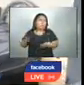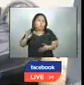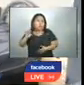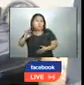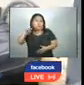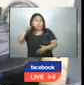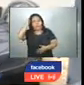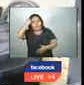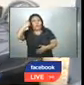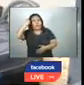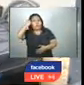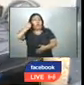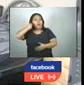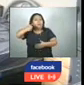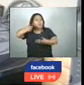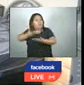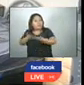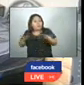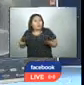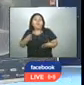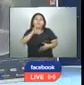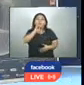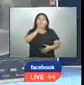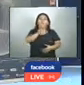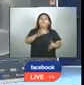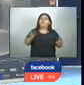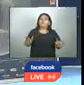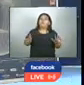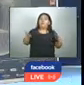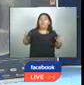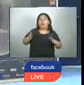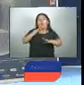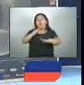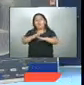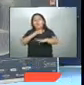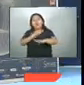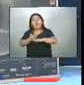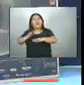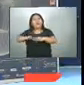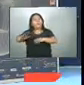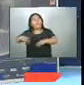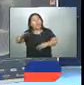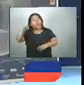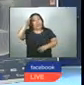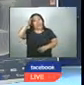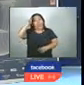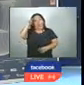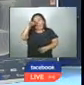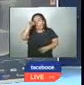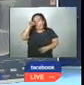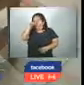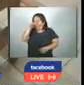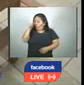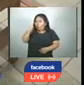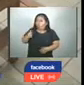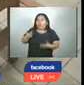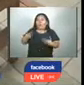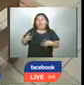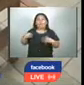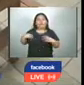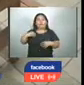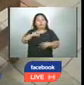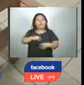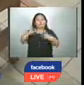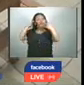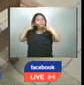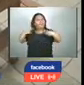aprendiendo un oficio. De acuerdo con las autoridades, se busca contrarrestar los efectos negativos del consumo de drogas bajo un concepto terapéutico,